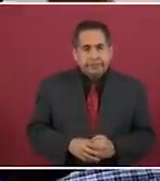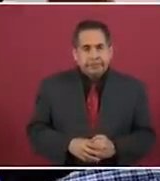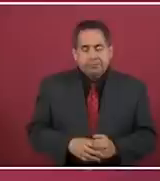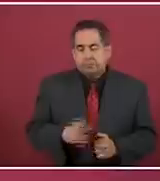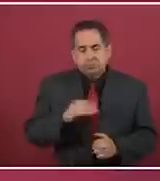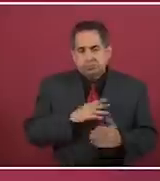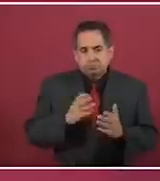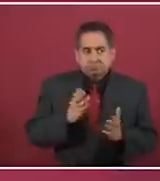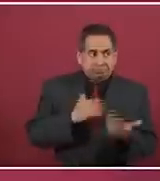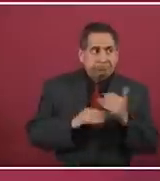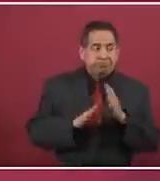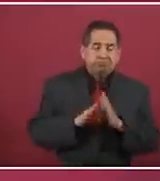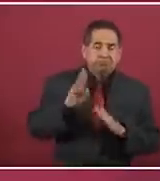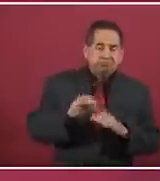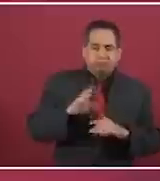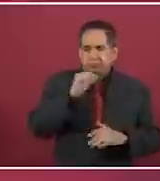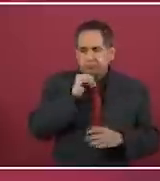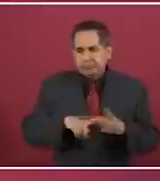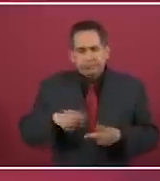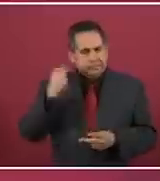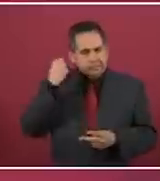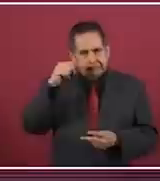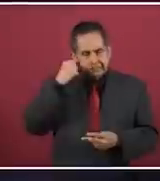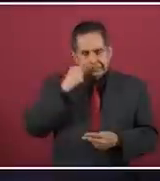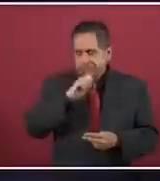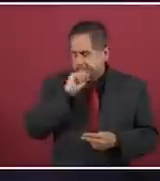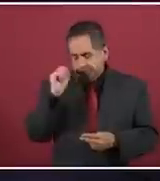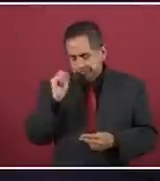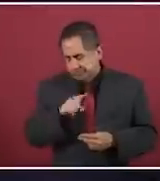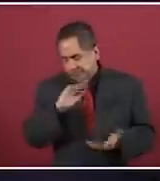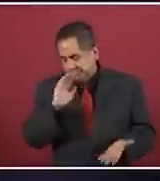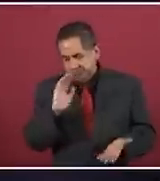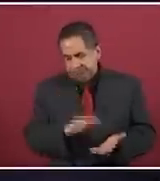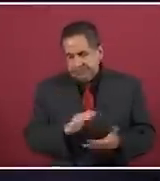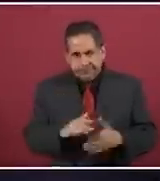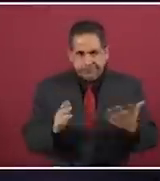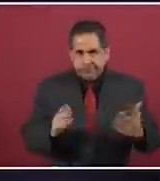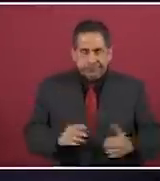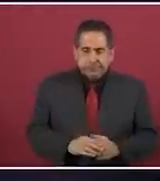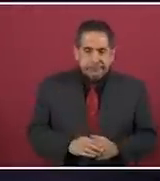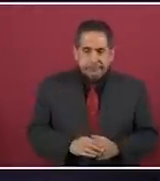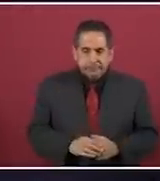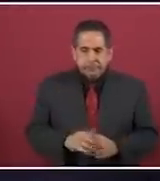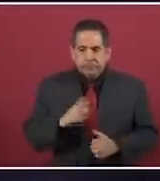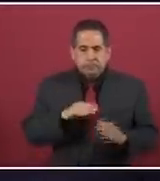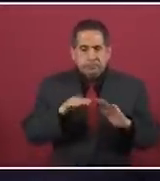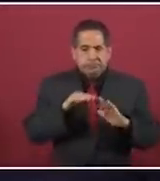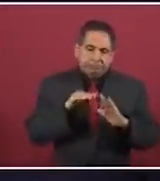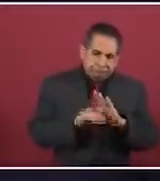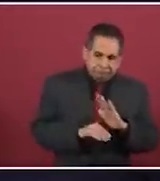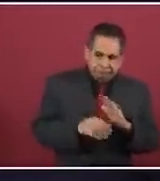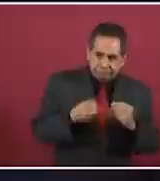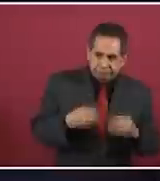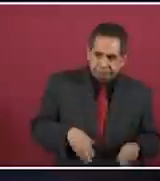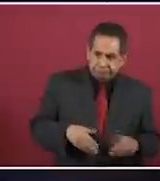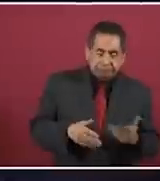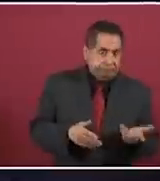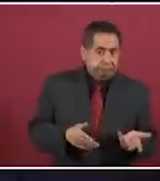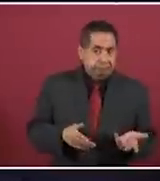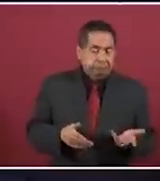no creció. Tabasco, menos. Hubo decrecimiento.